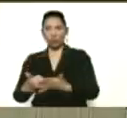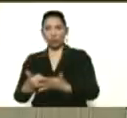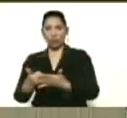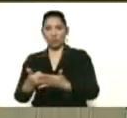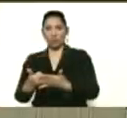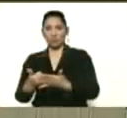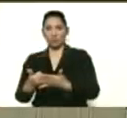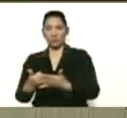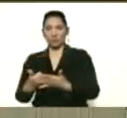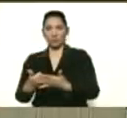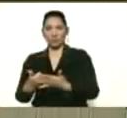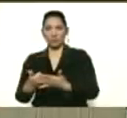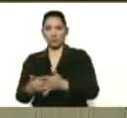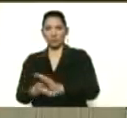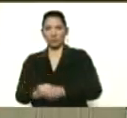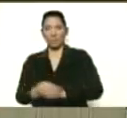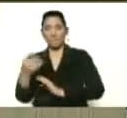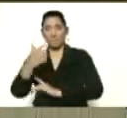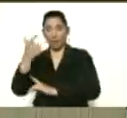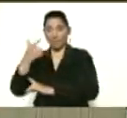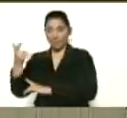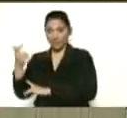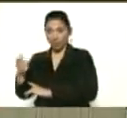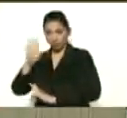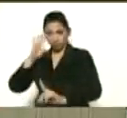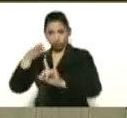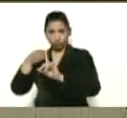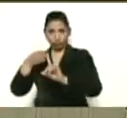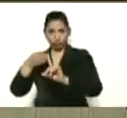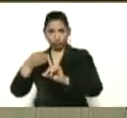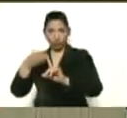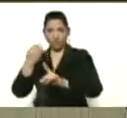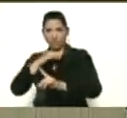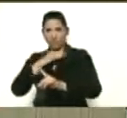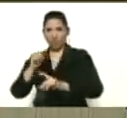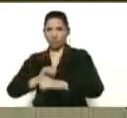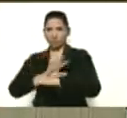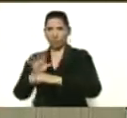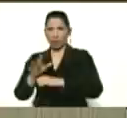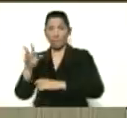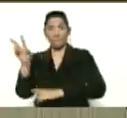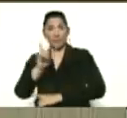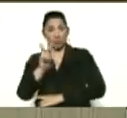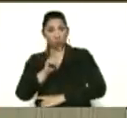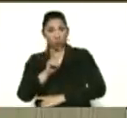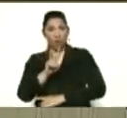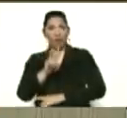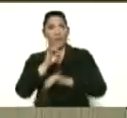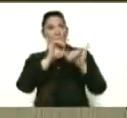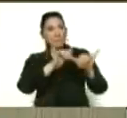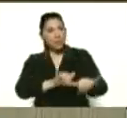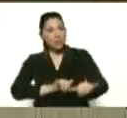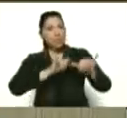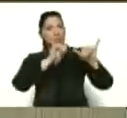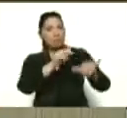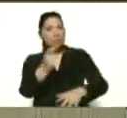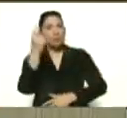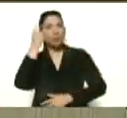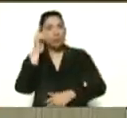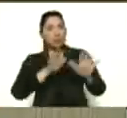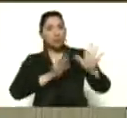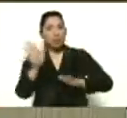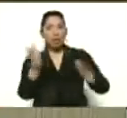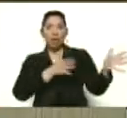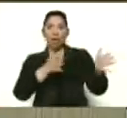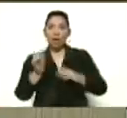ayuda en la búsqueda y en el abordaje de la epidemia por COVID-19. Venezuela, desde el mismo día 15 de